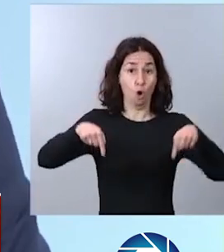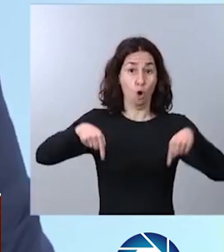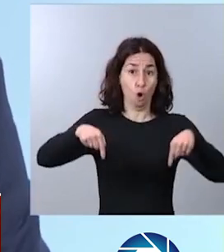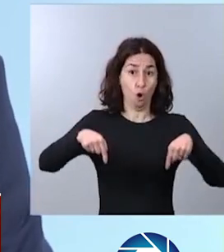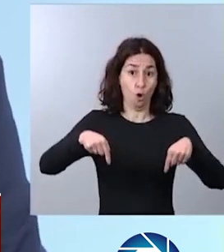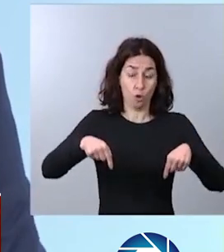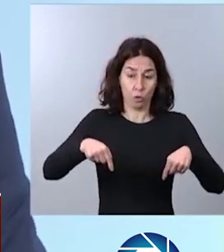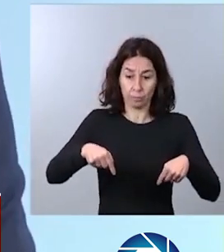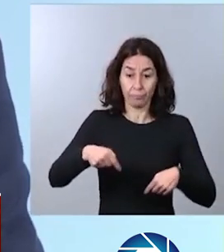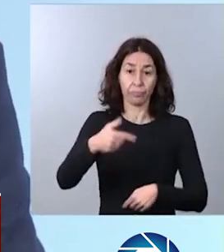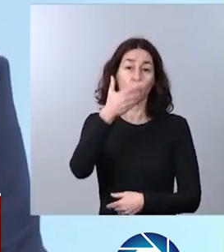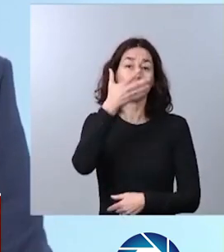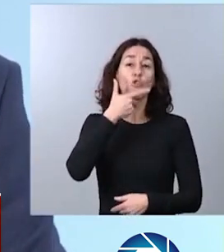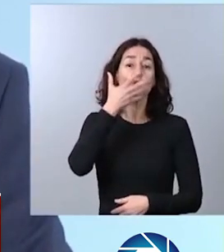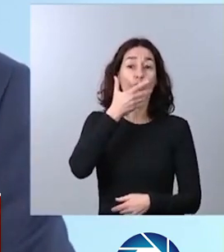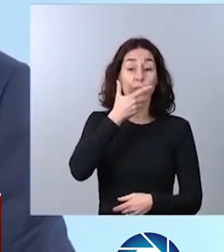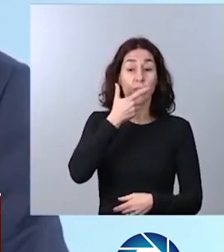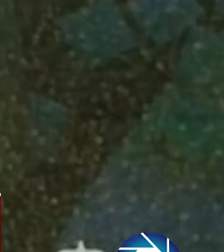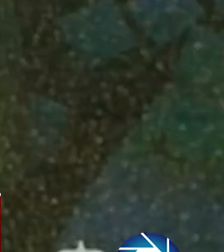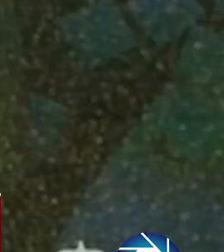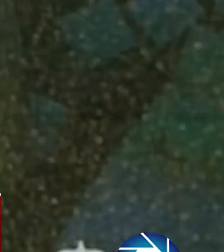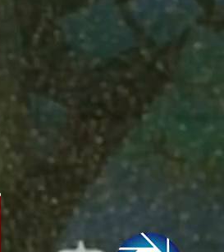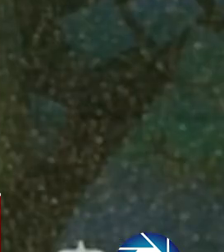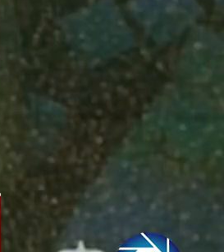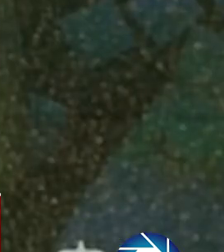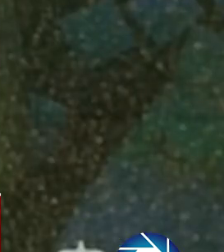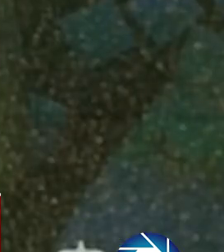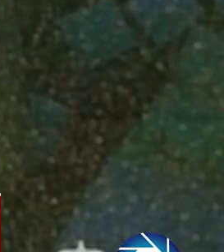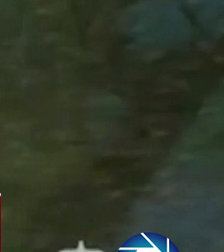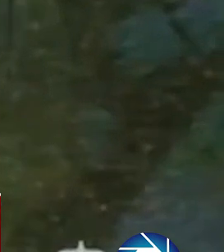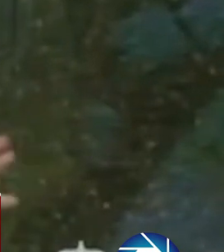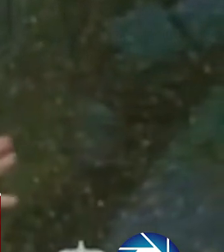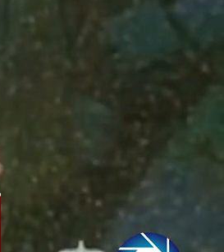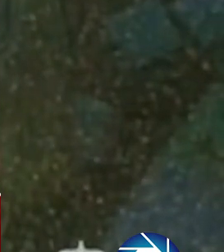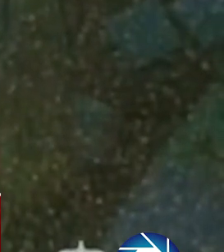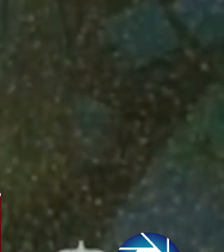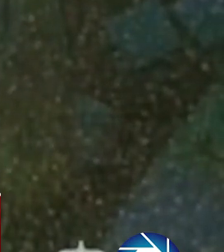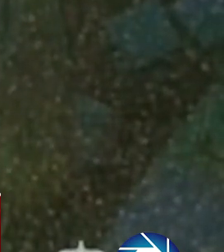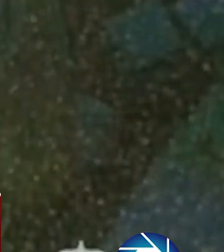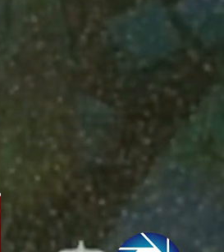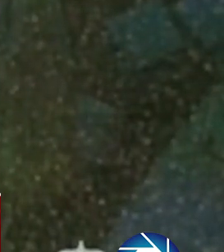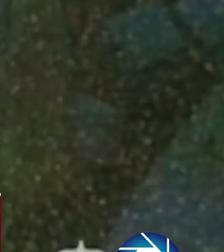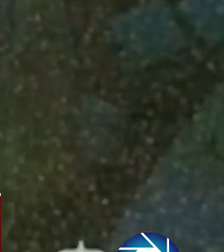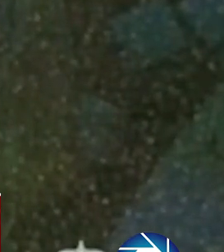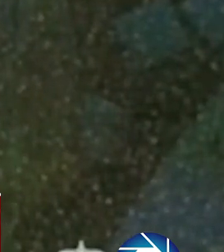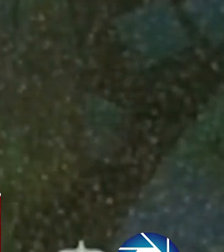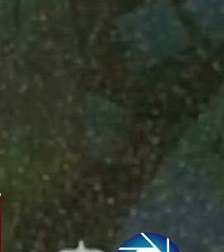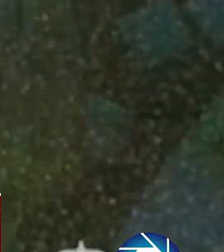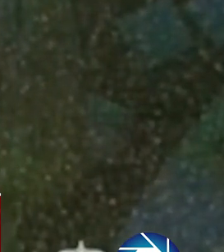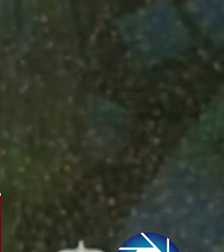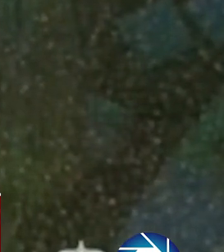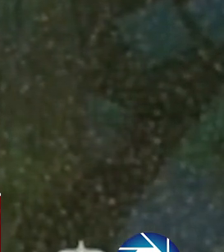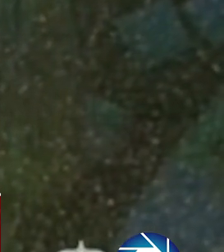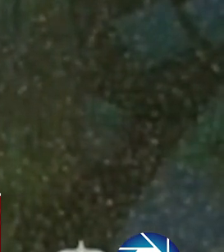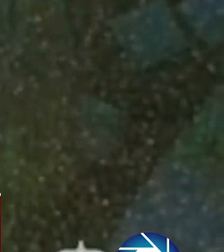sacar ese dinero de España y la relación es simplemente de fraude absoluto a las arcas del